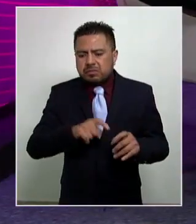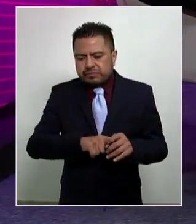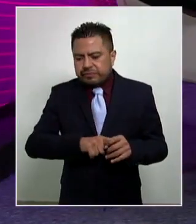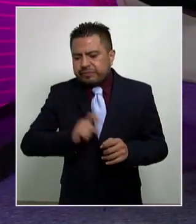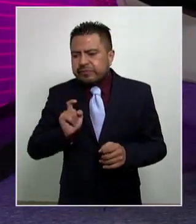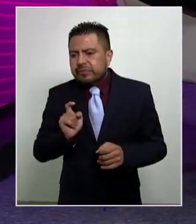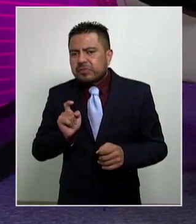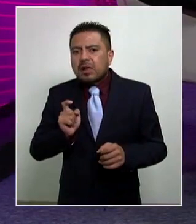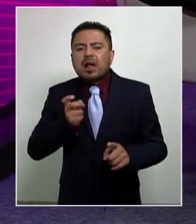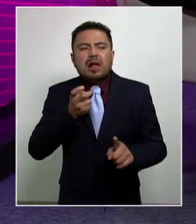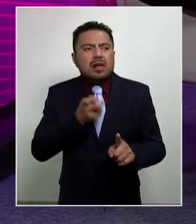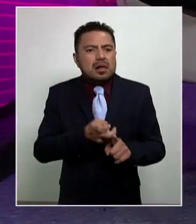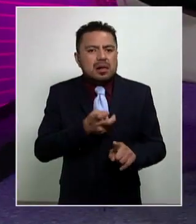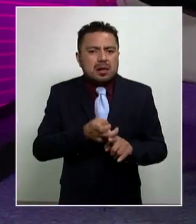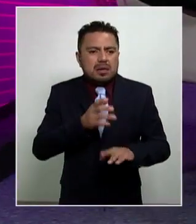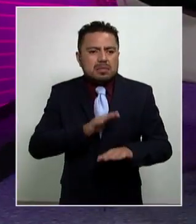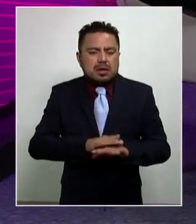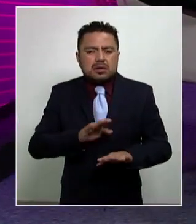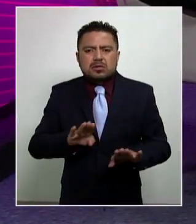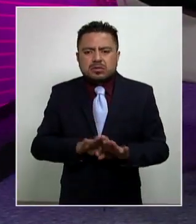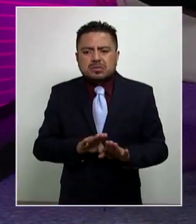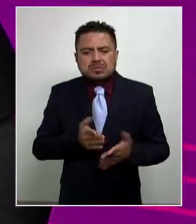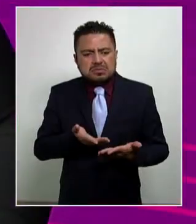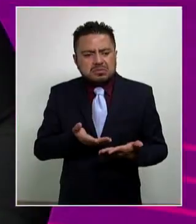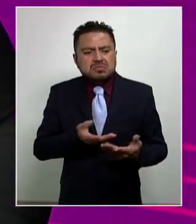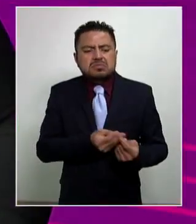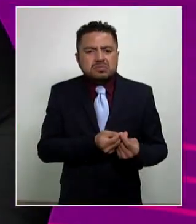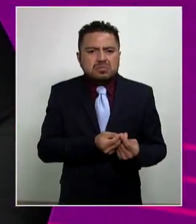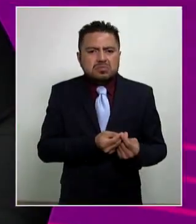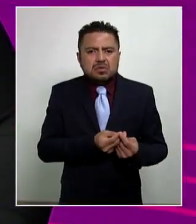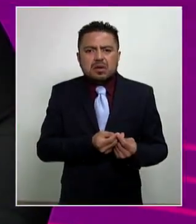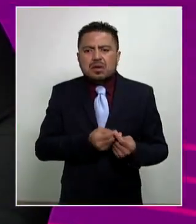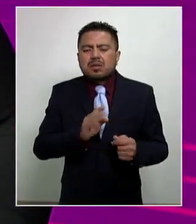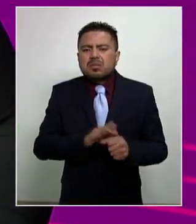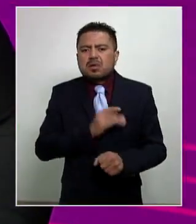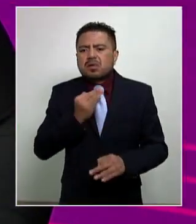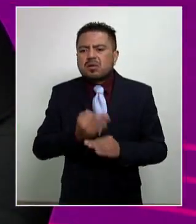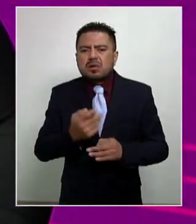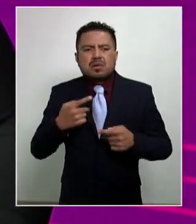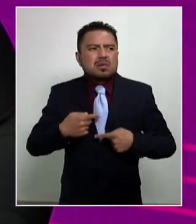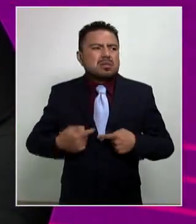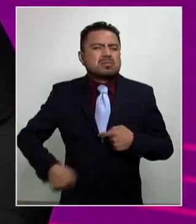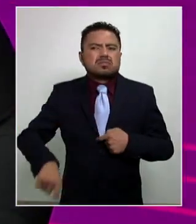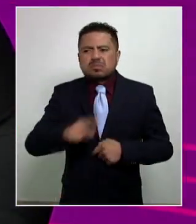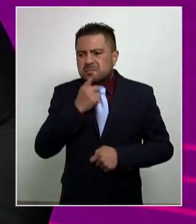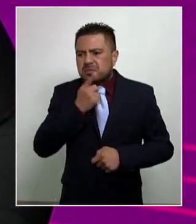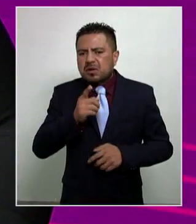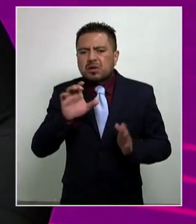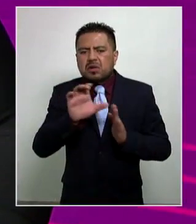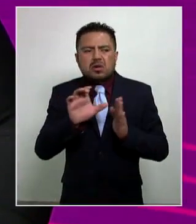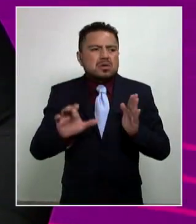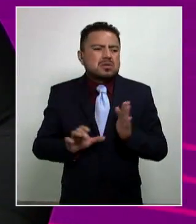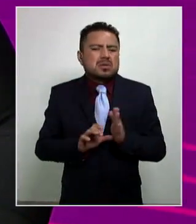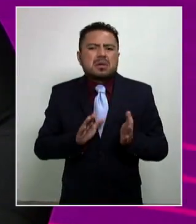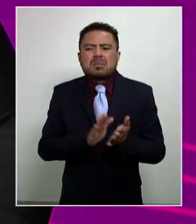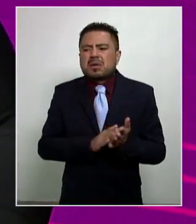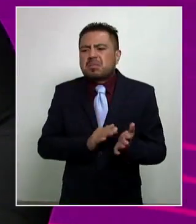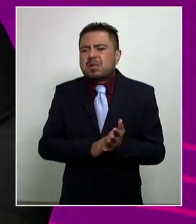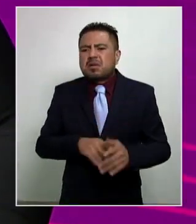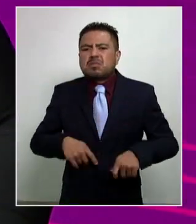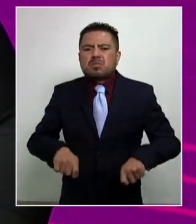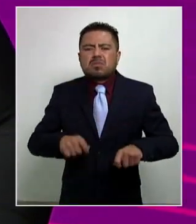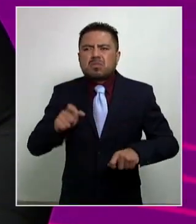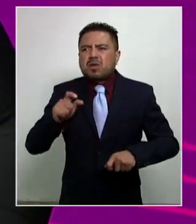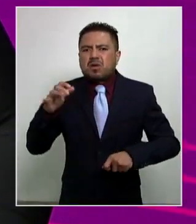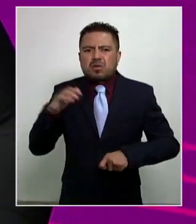excluida, esto es más que un gesto, ¿no? O sea, porque mucha gente dirá, bueno, la Constitución es papel mojado. No, no es